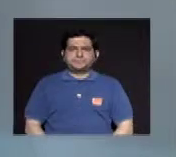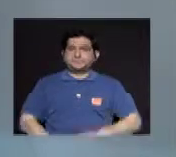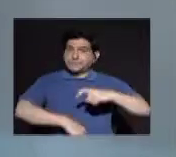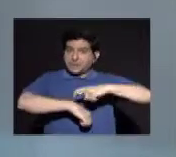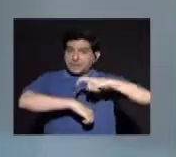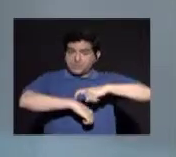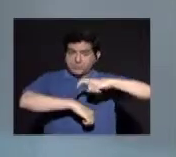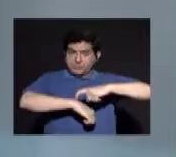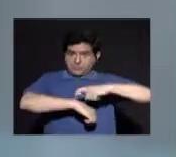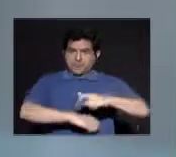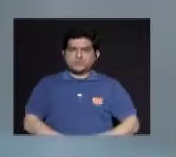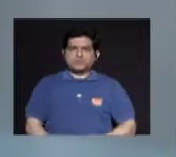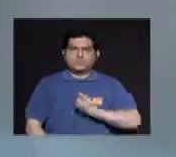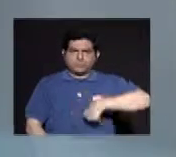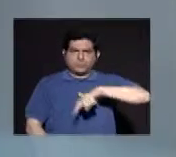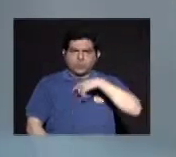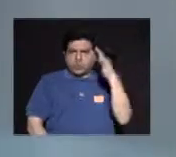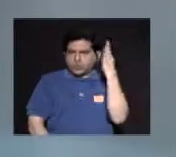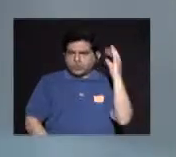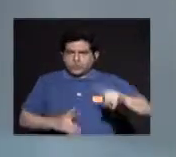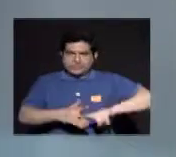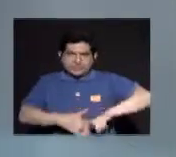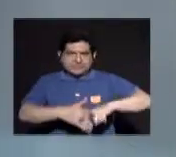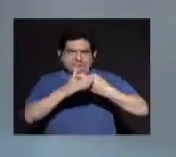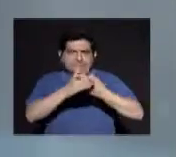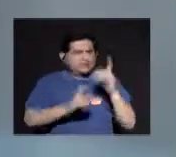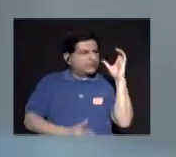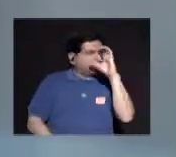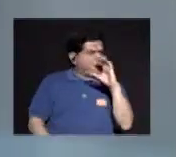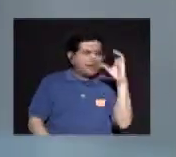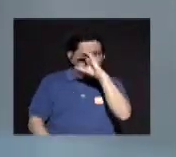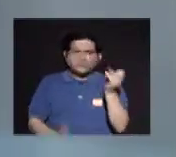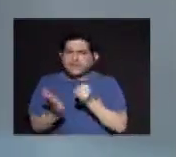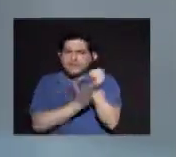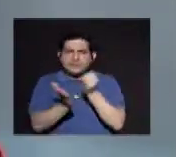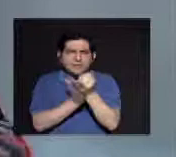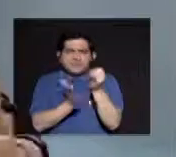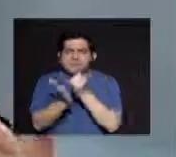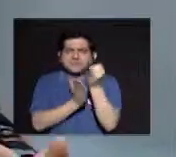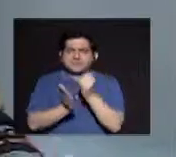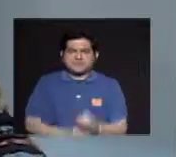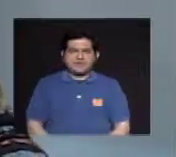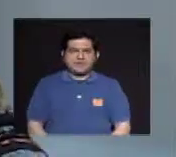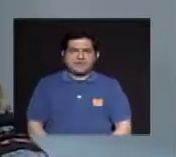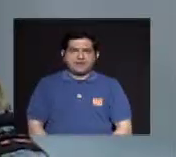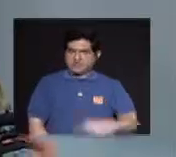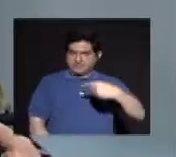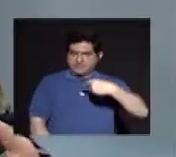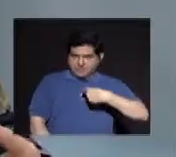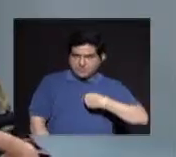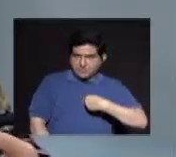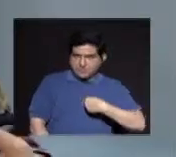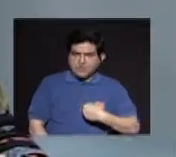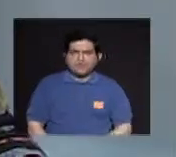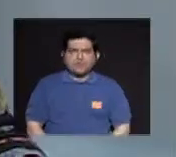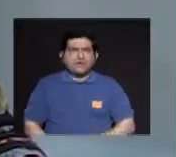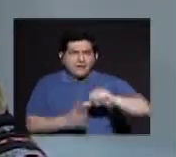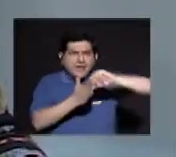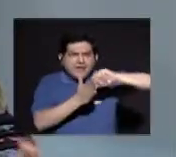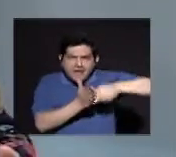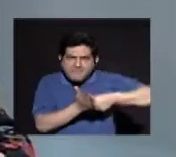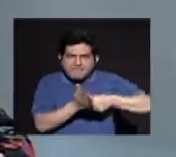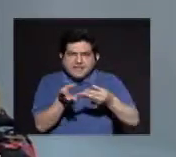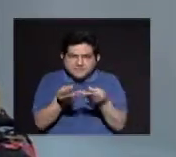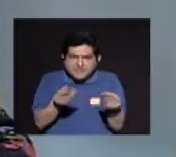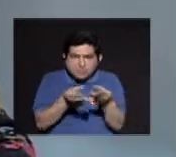la hora de nosotras empezar a buscar e investigar, bueno, tanto para mí como con el énfasis